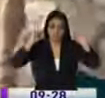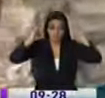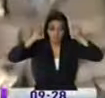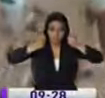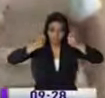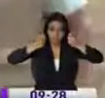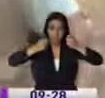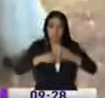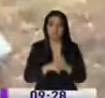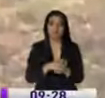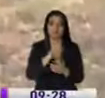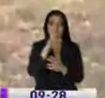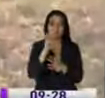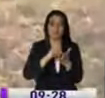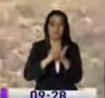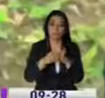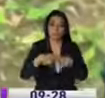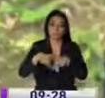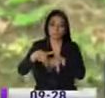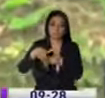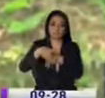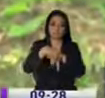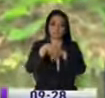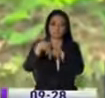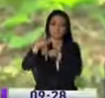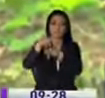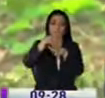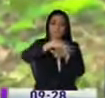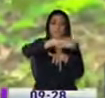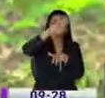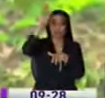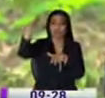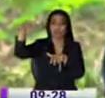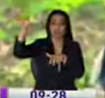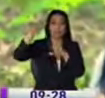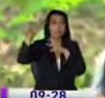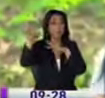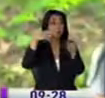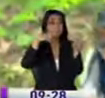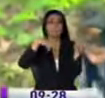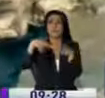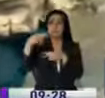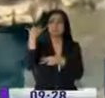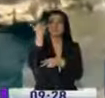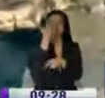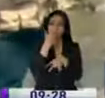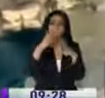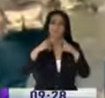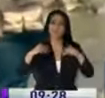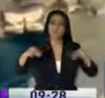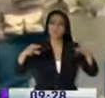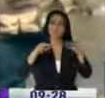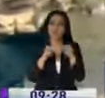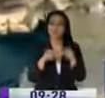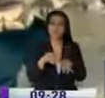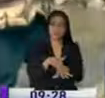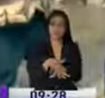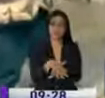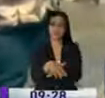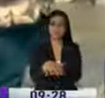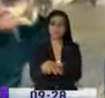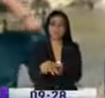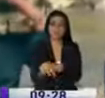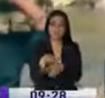minutos montaña arriba por un camino no muy peculiar, pero al paso observamos la maravilla de la naturaleza. Pequeños riachuelos